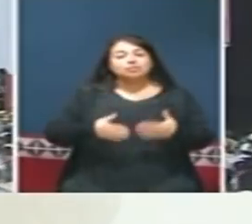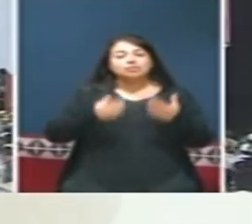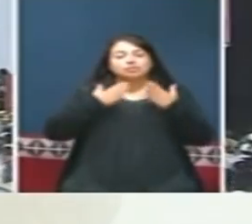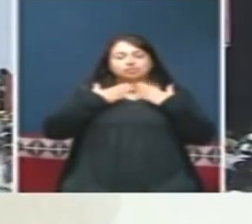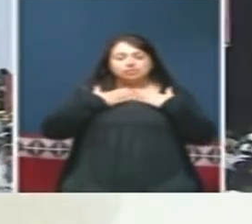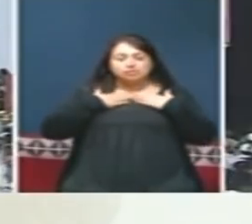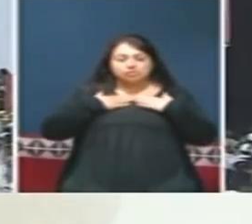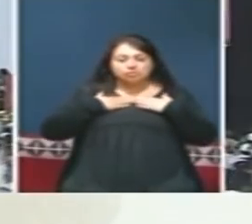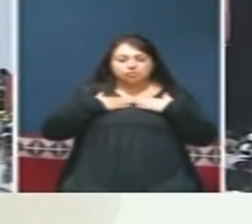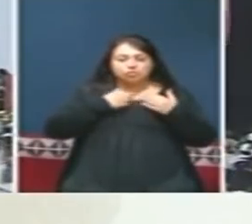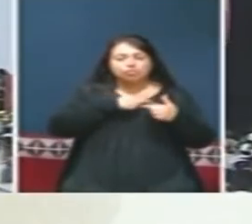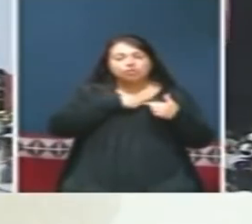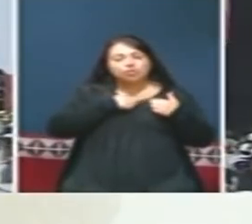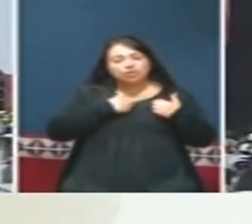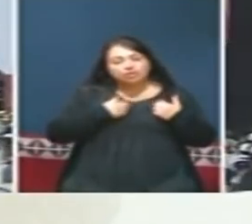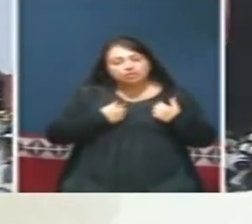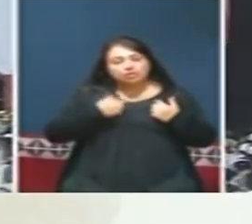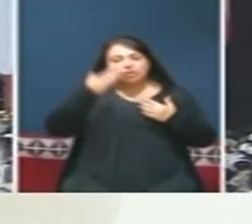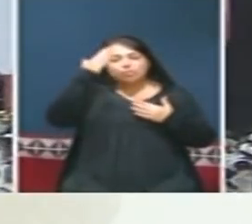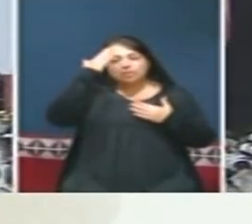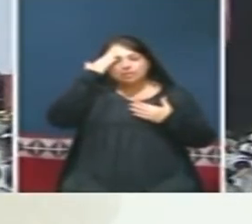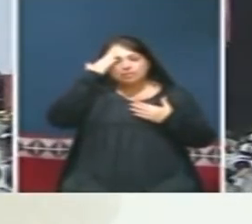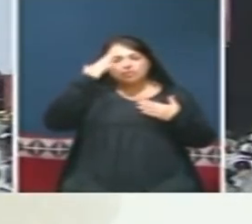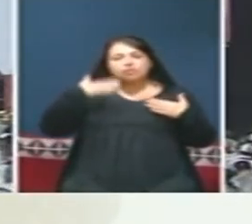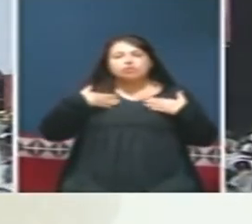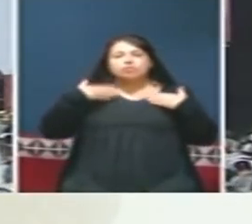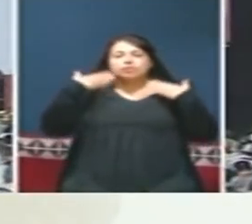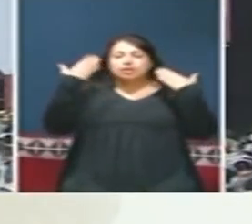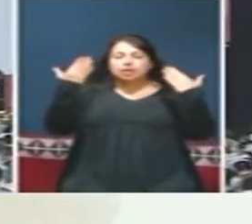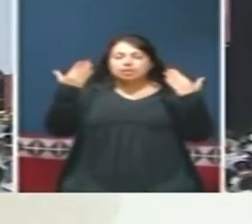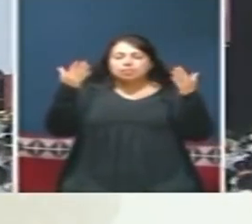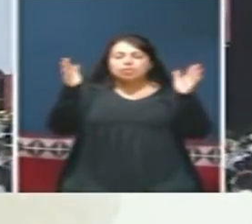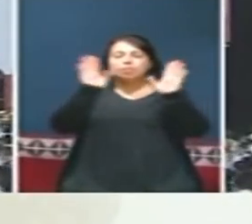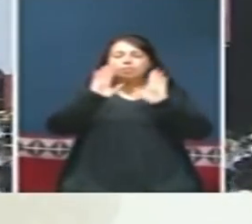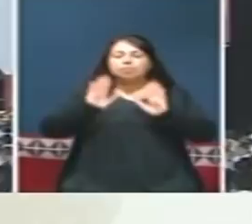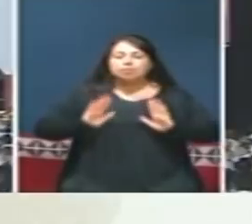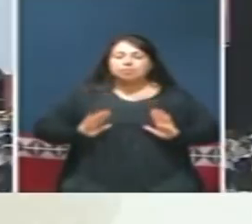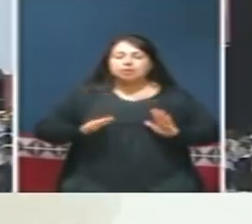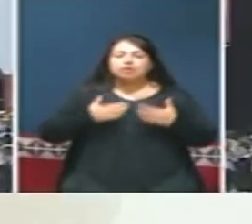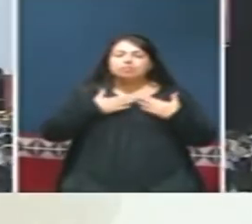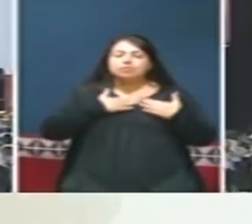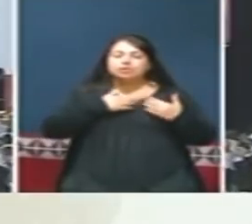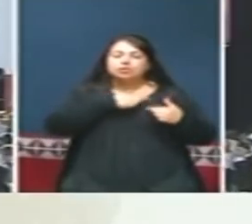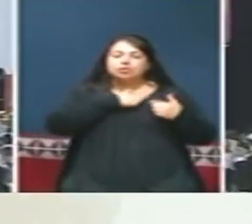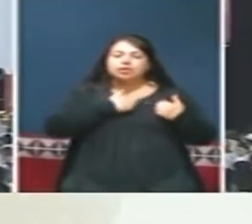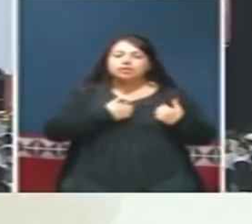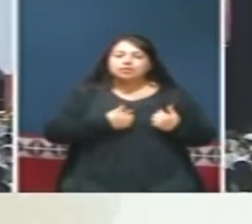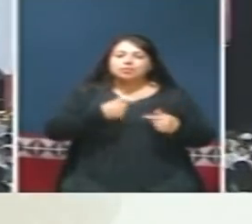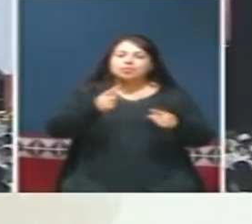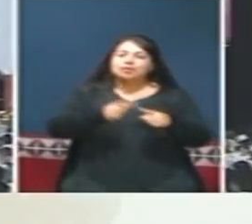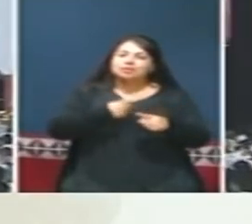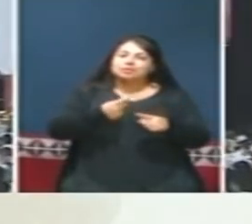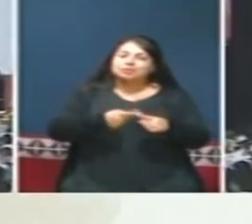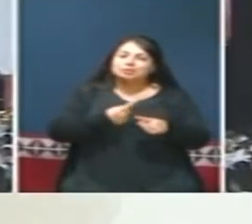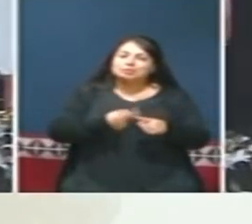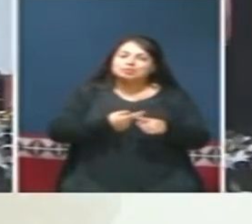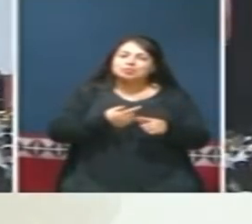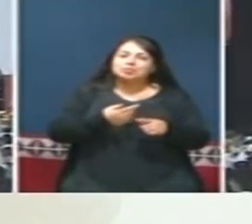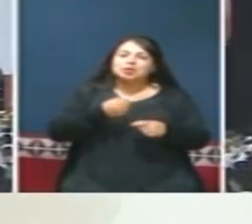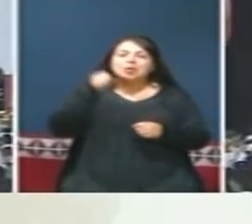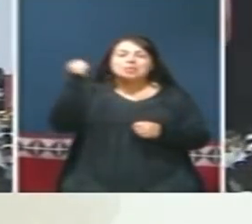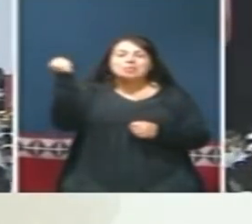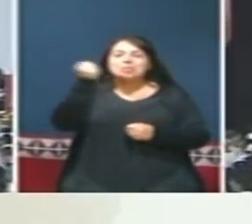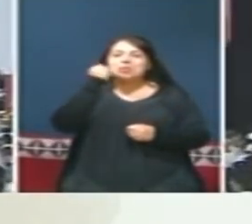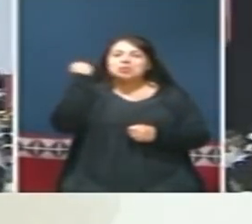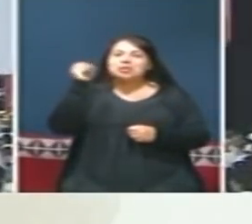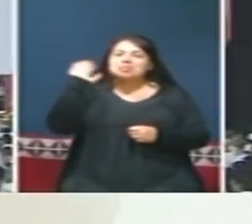cada uno desde nuestro hogar, desde el lugar donde lo estamos viviendo, preparamos el corazón para esta celebración tan carísima para toda la